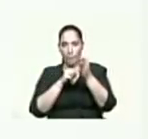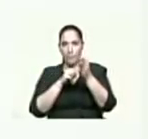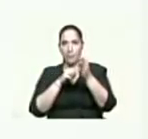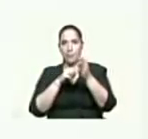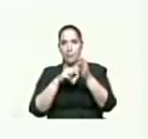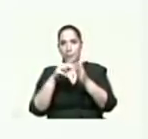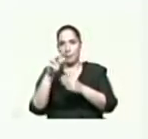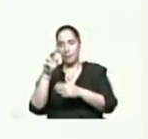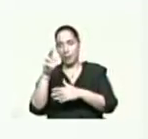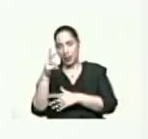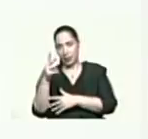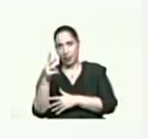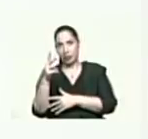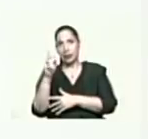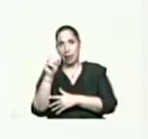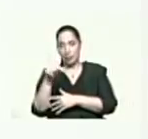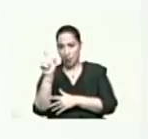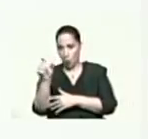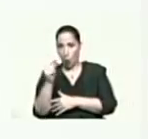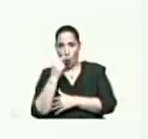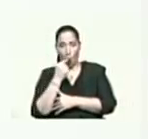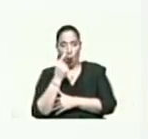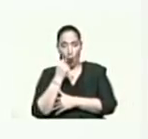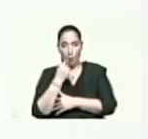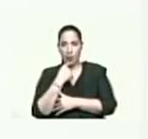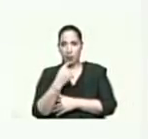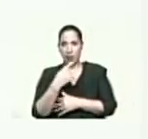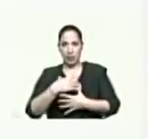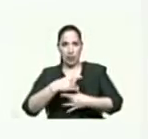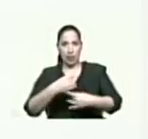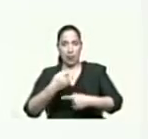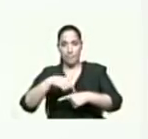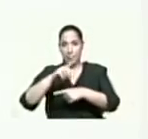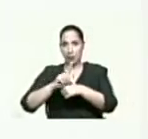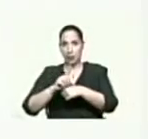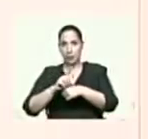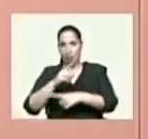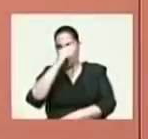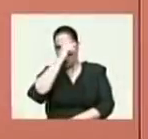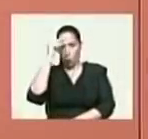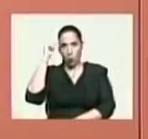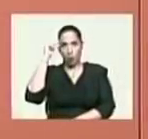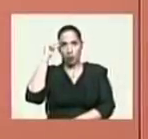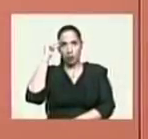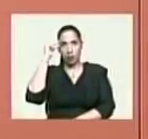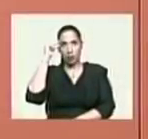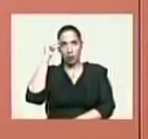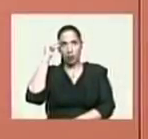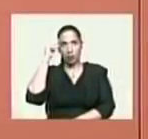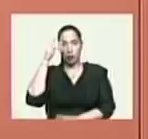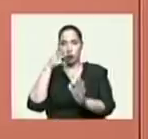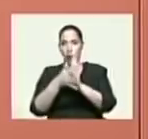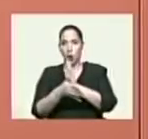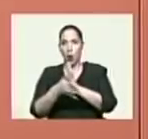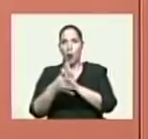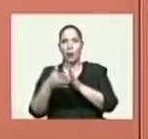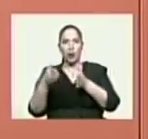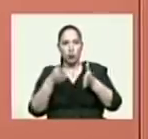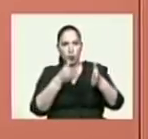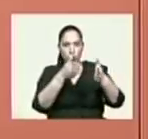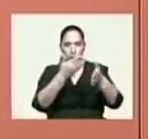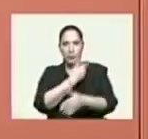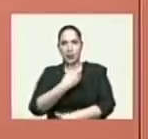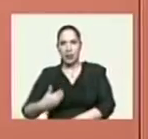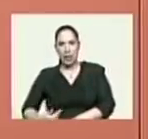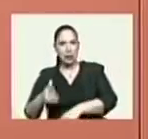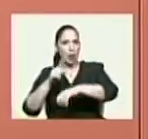2013. García Palomo establece además que el interés principal de Julio Borges se refiere a la ruta presidencial, los